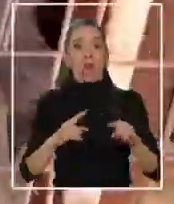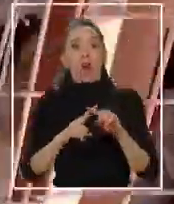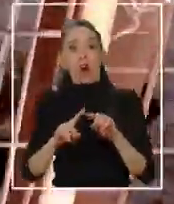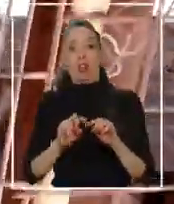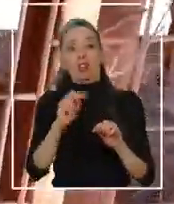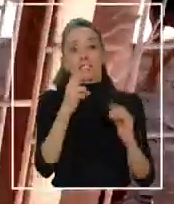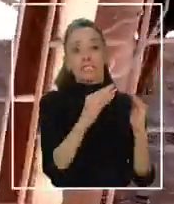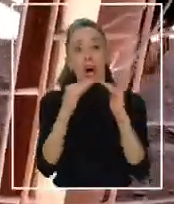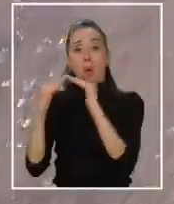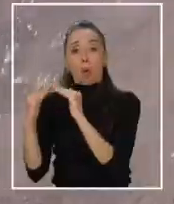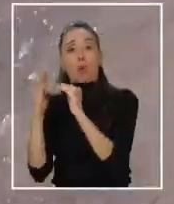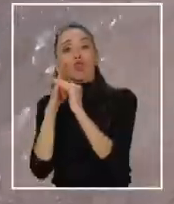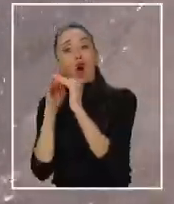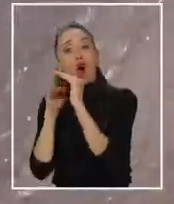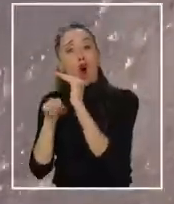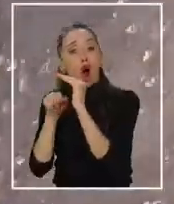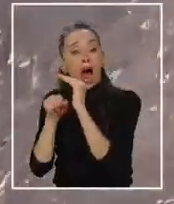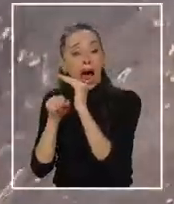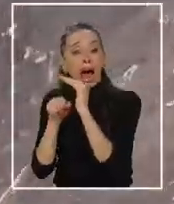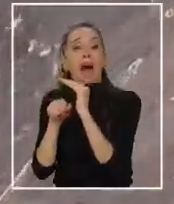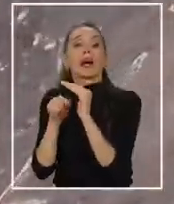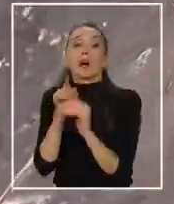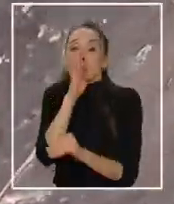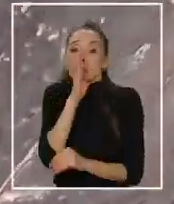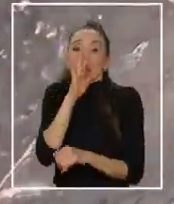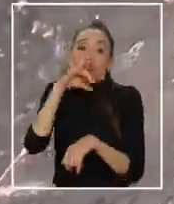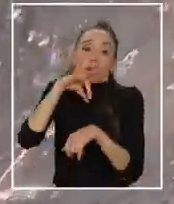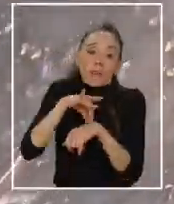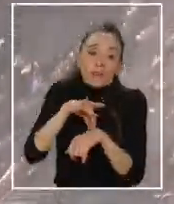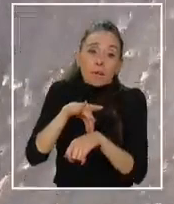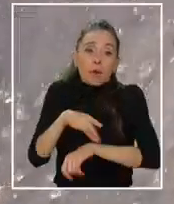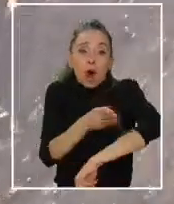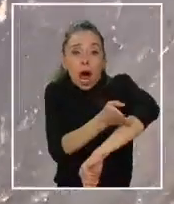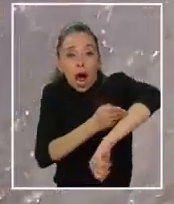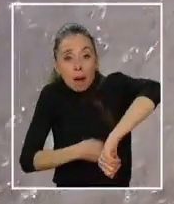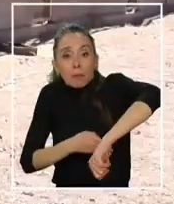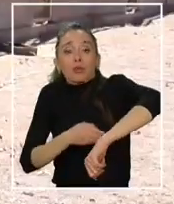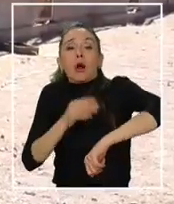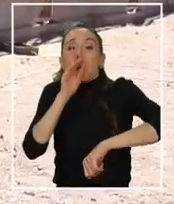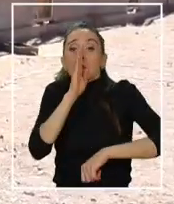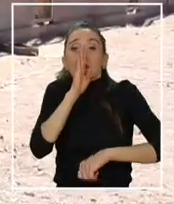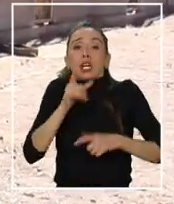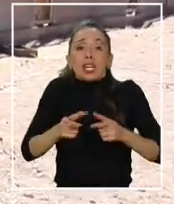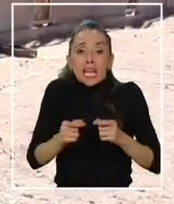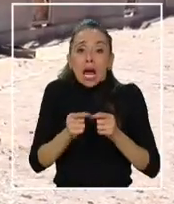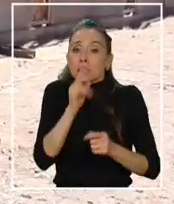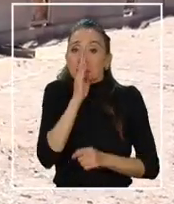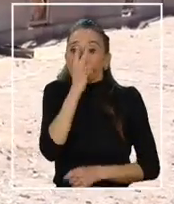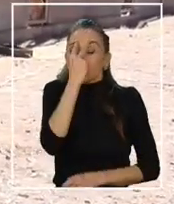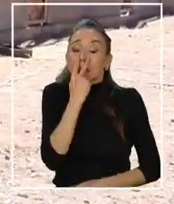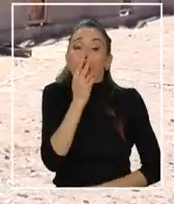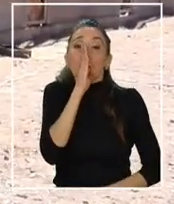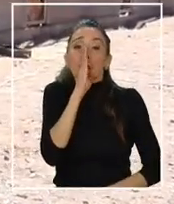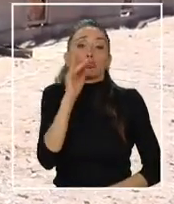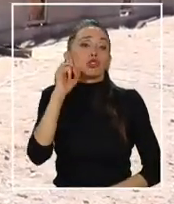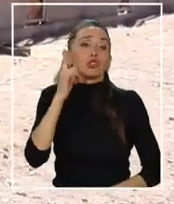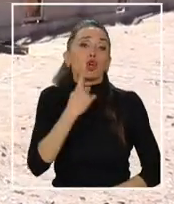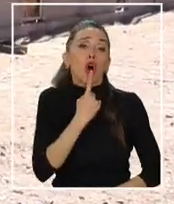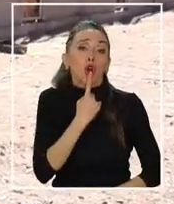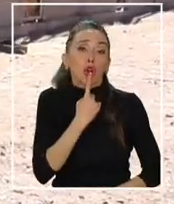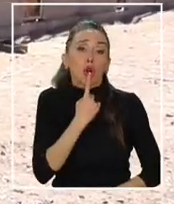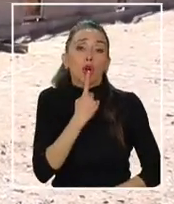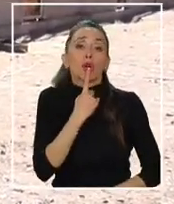un segundo hogar que es donde están, ¿cierto?, los enfermos, los amputados, los con cáncer, los ciegos, los sordos, y ahí